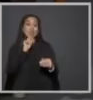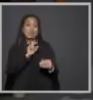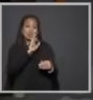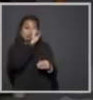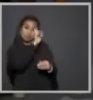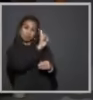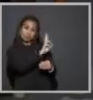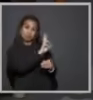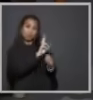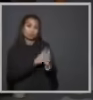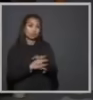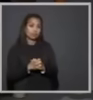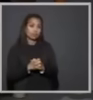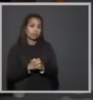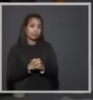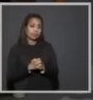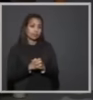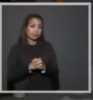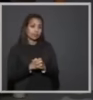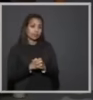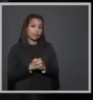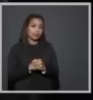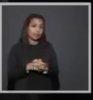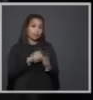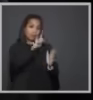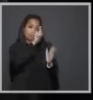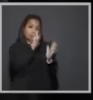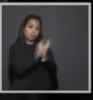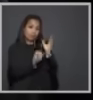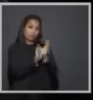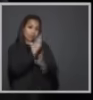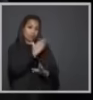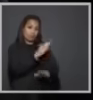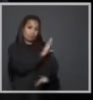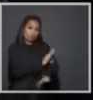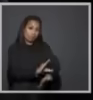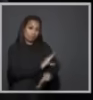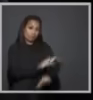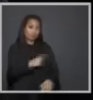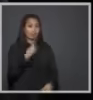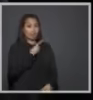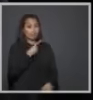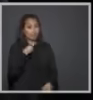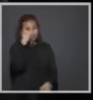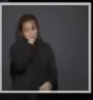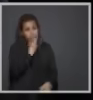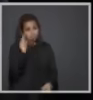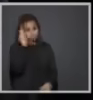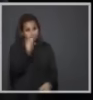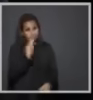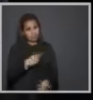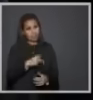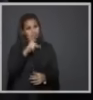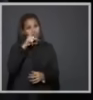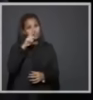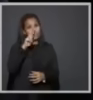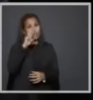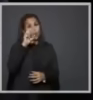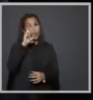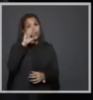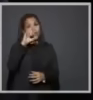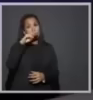Respeto. Reforma energética. Revisarla. Plurinominales.